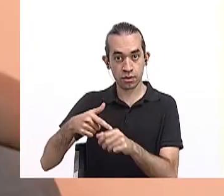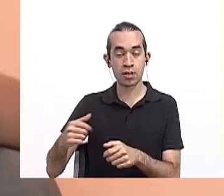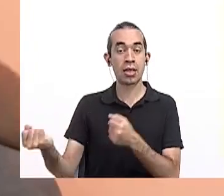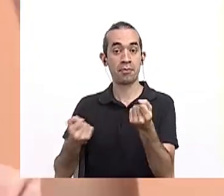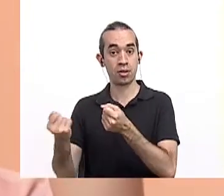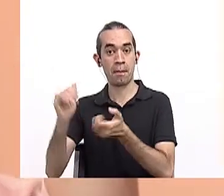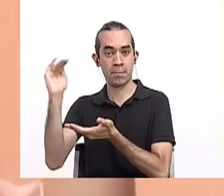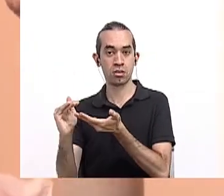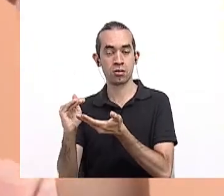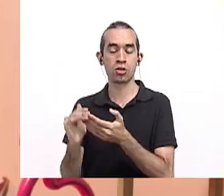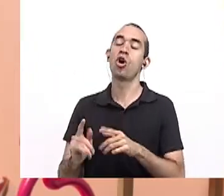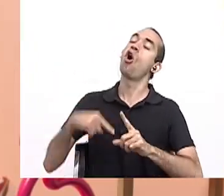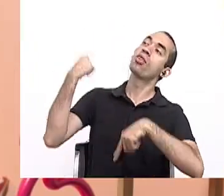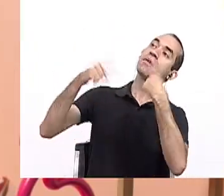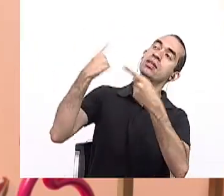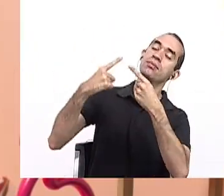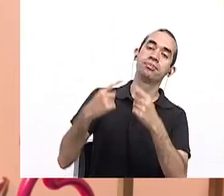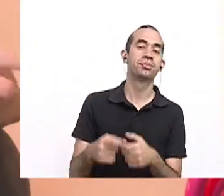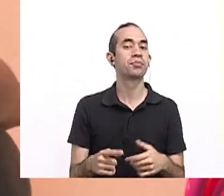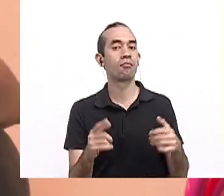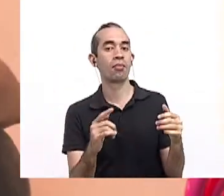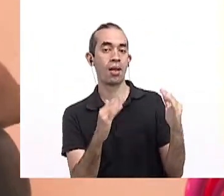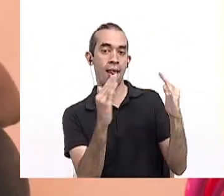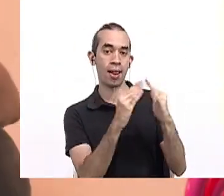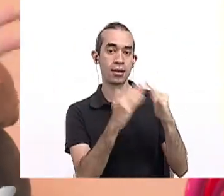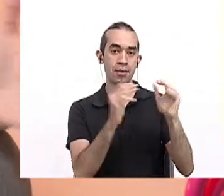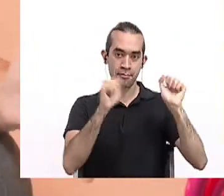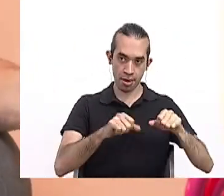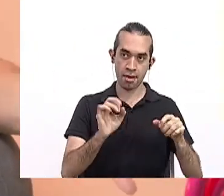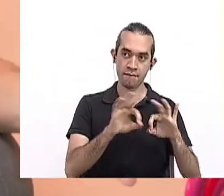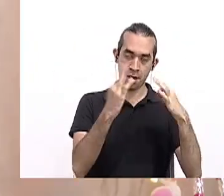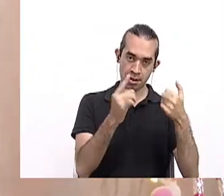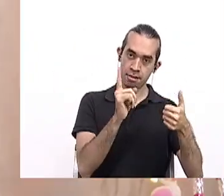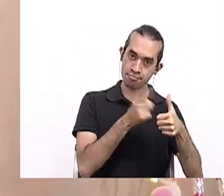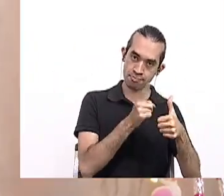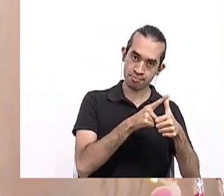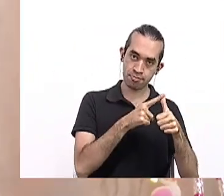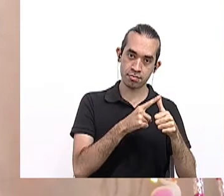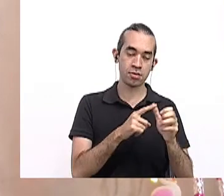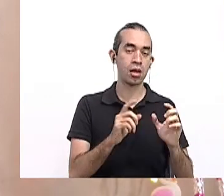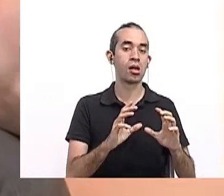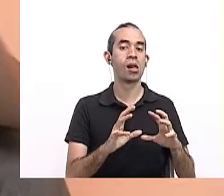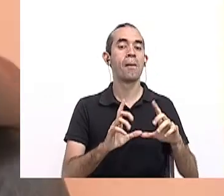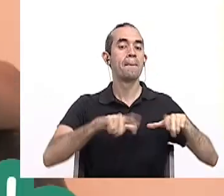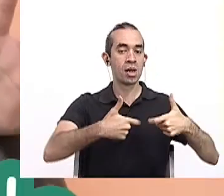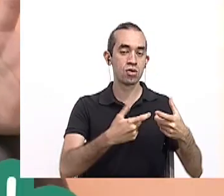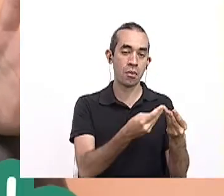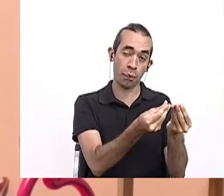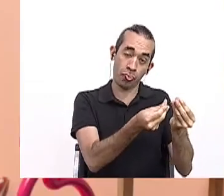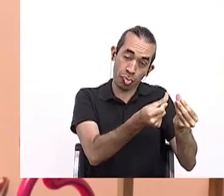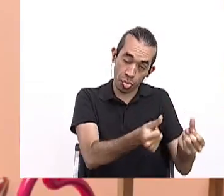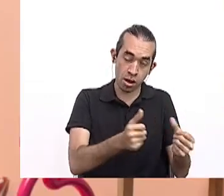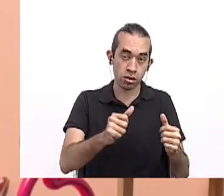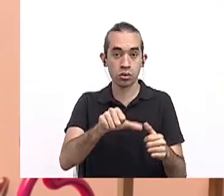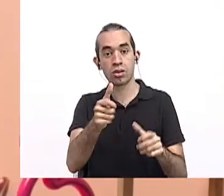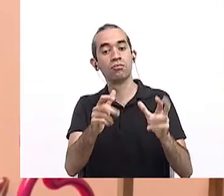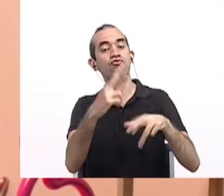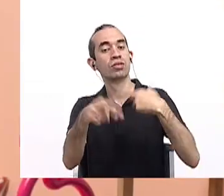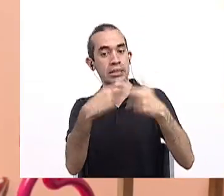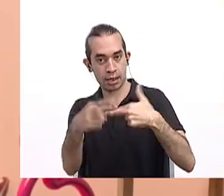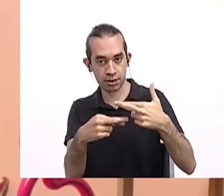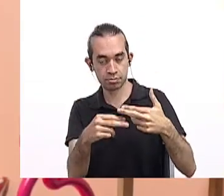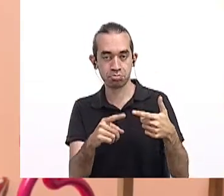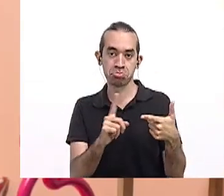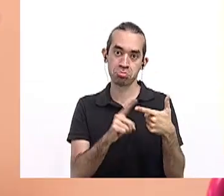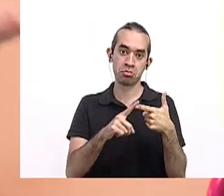primero en la casa podemos con nuestra familia clasificar la basura en orgánica y reciclable ahorrar agua en la